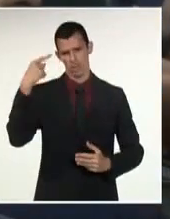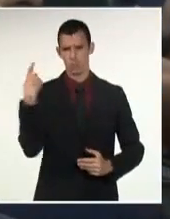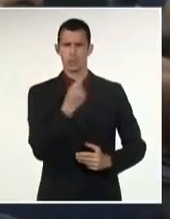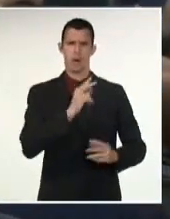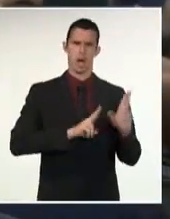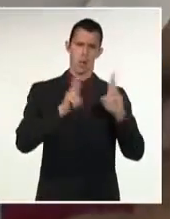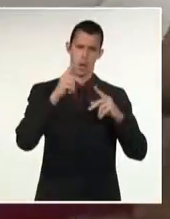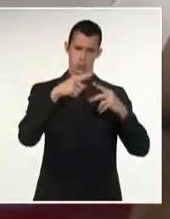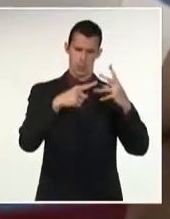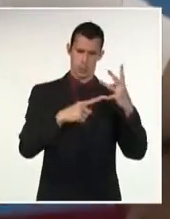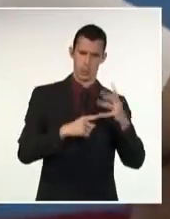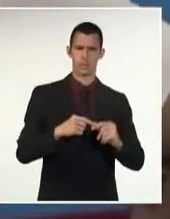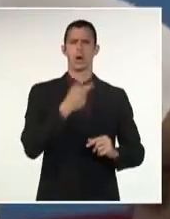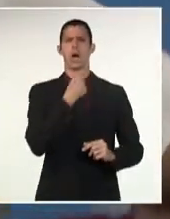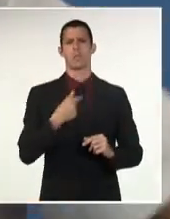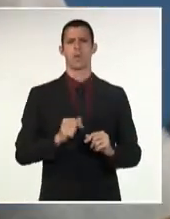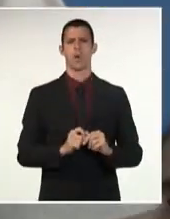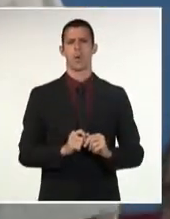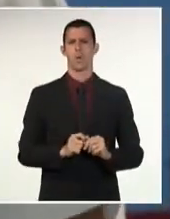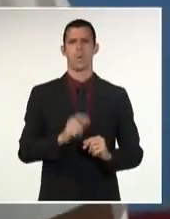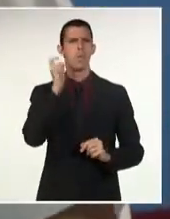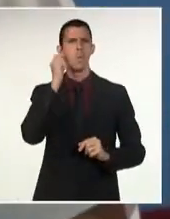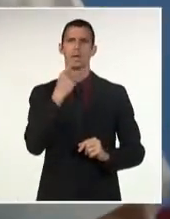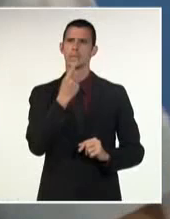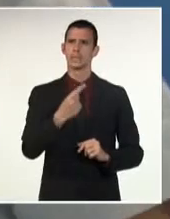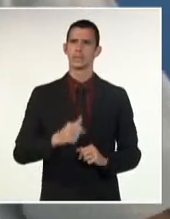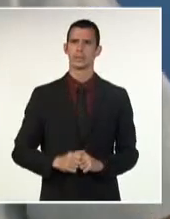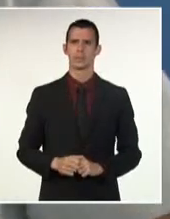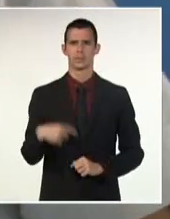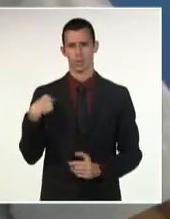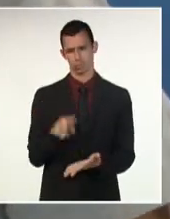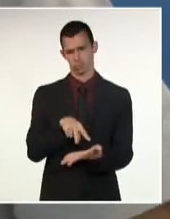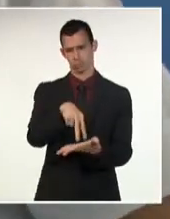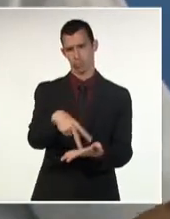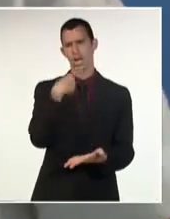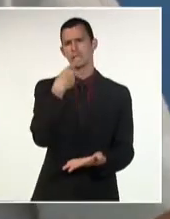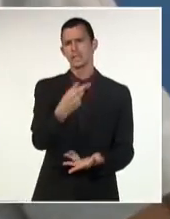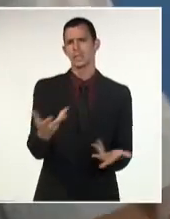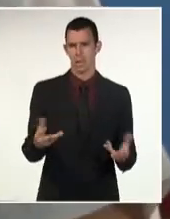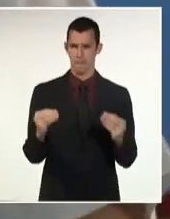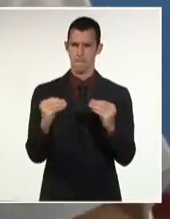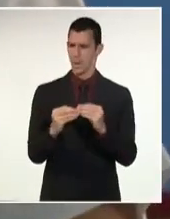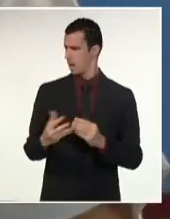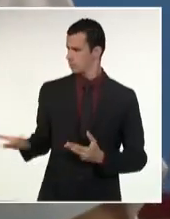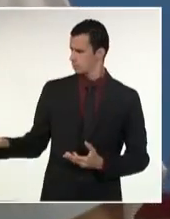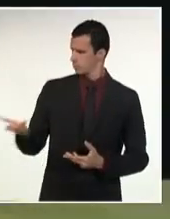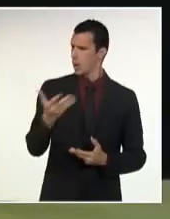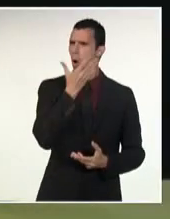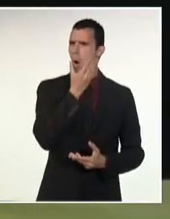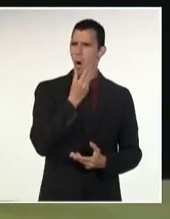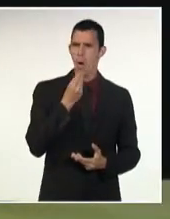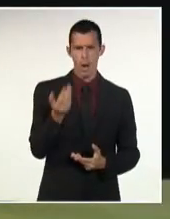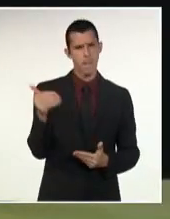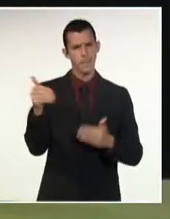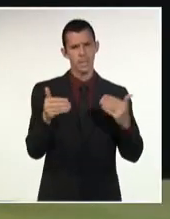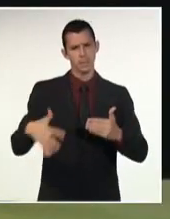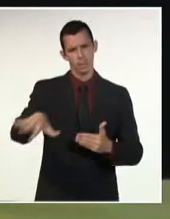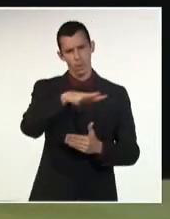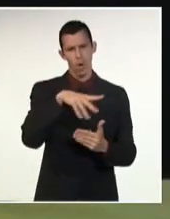de la revolución. Mi intervención es una exhortación a todos los jóvenes a participar en las elecciones. Hemos